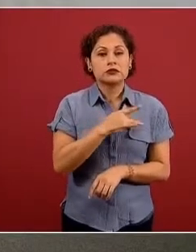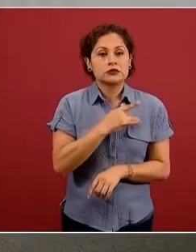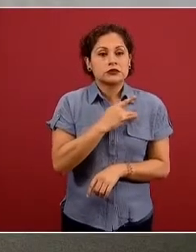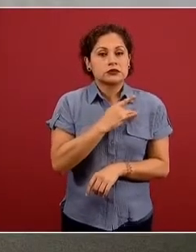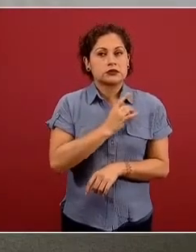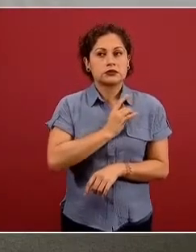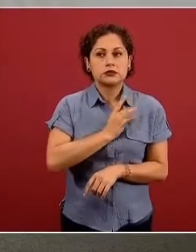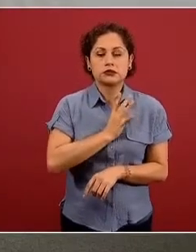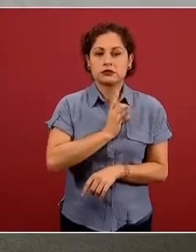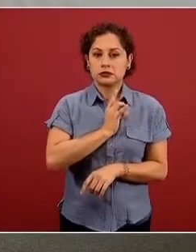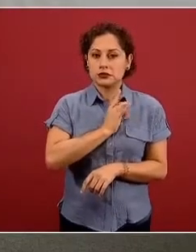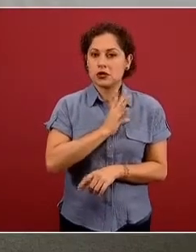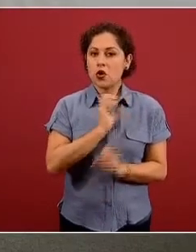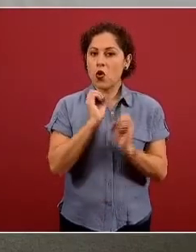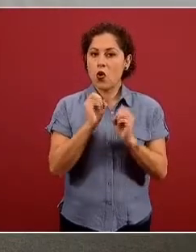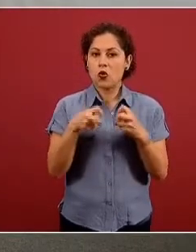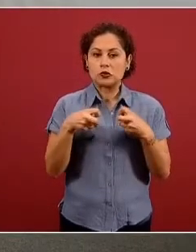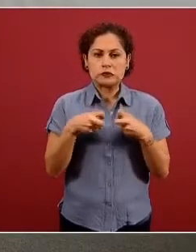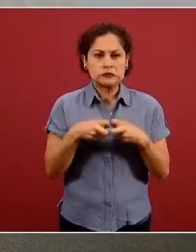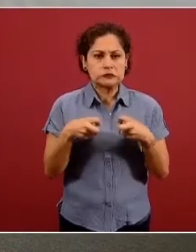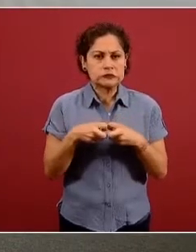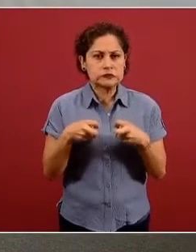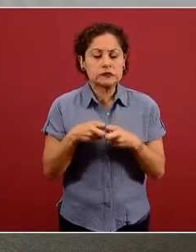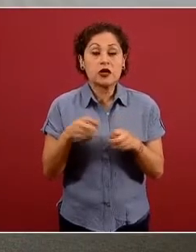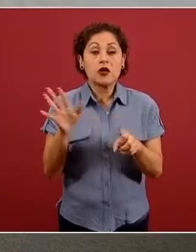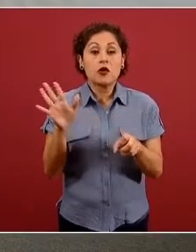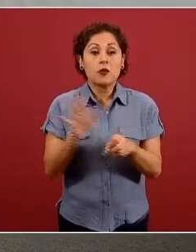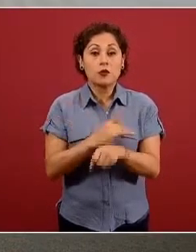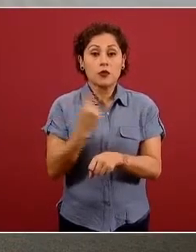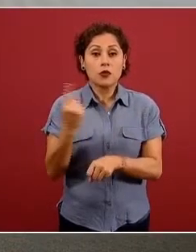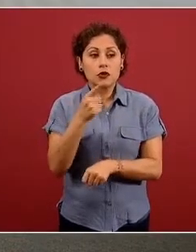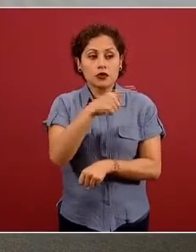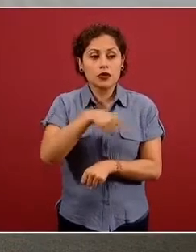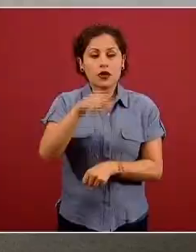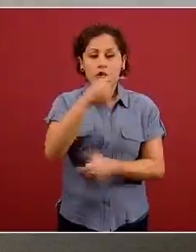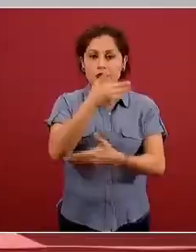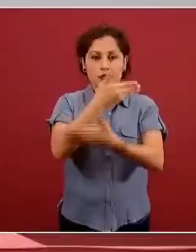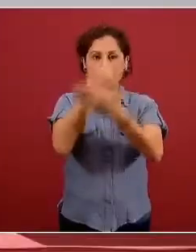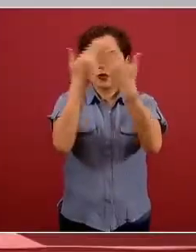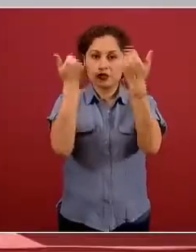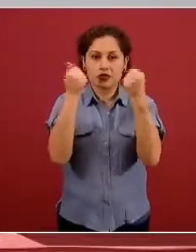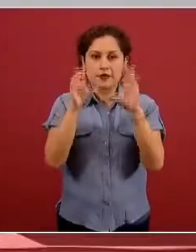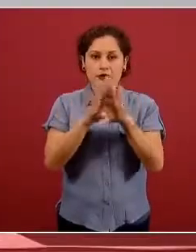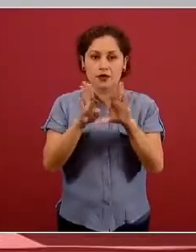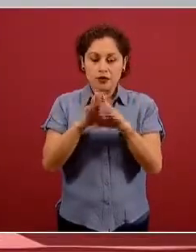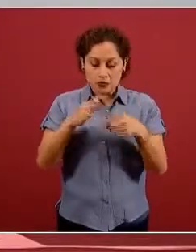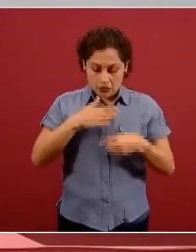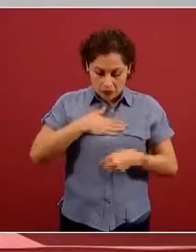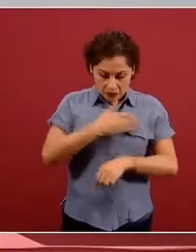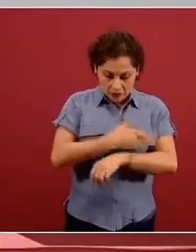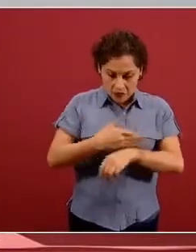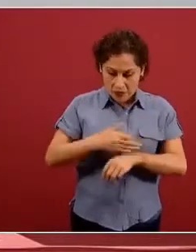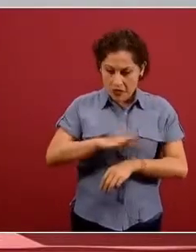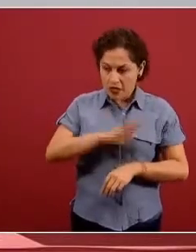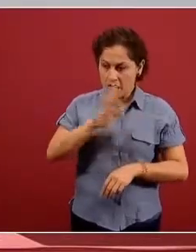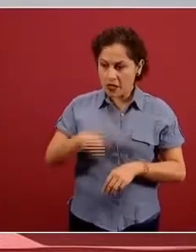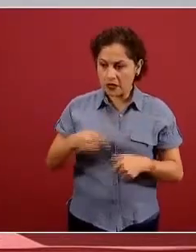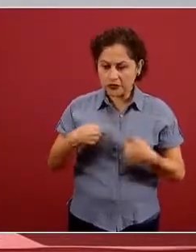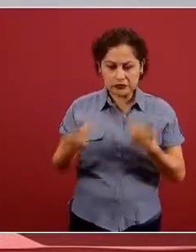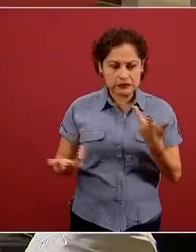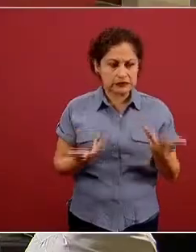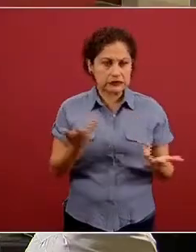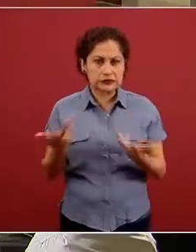en términos de no saber cómo manejar las personas que fallecen. Por tal motivo se